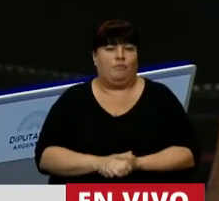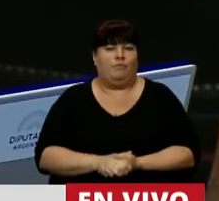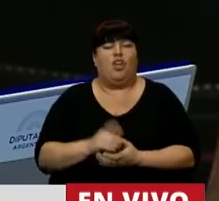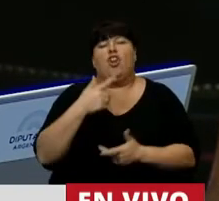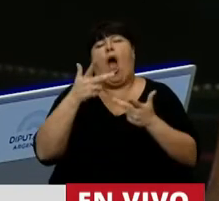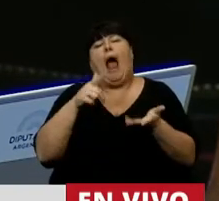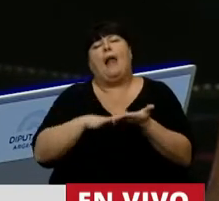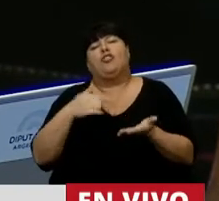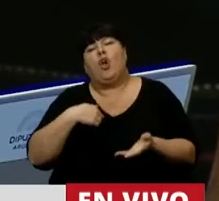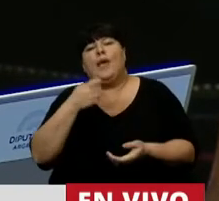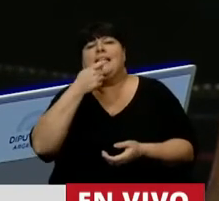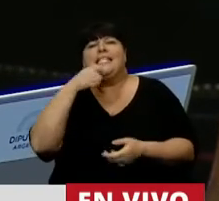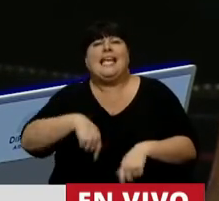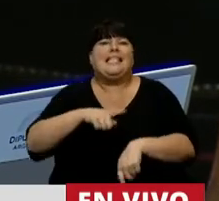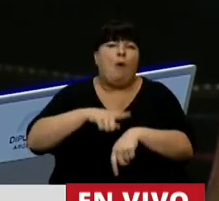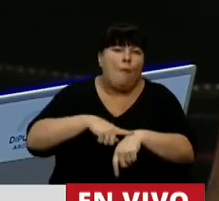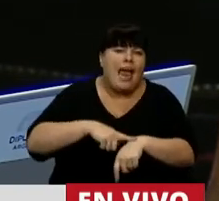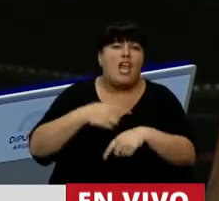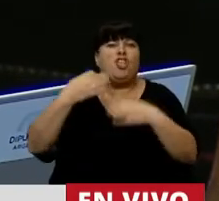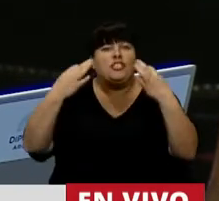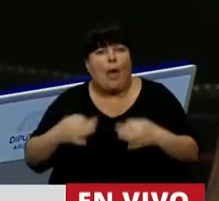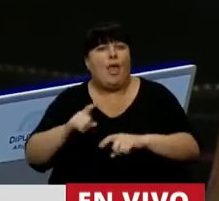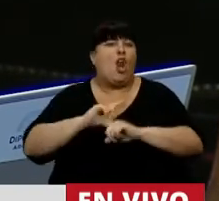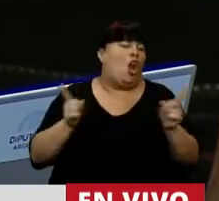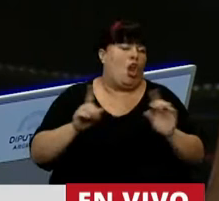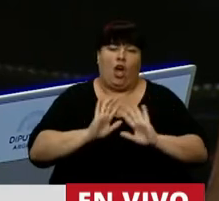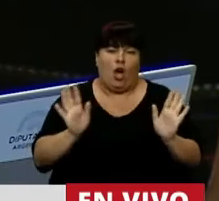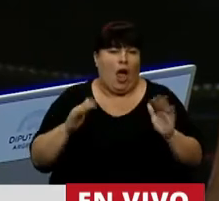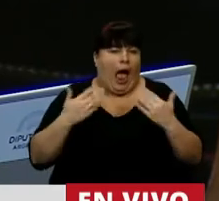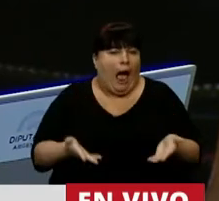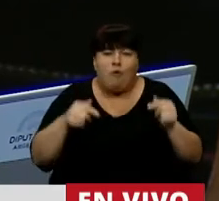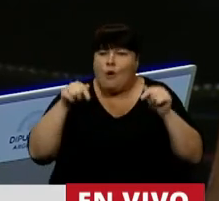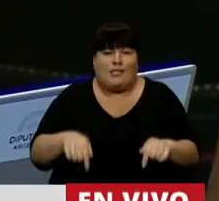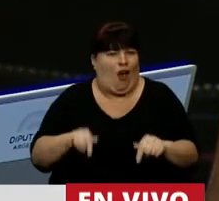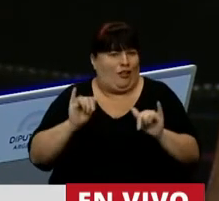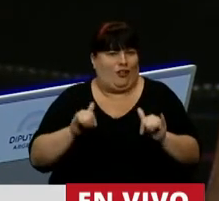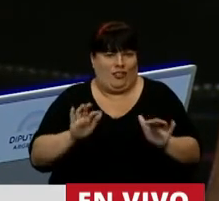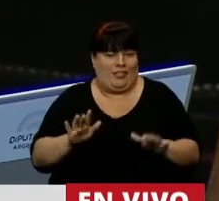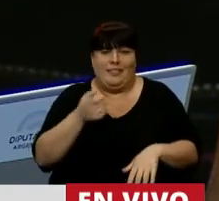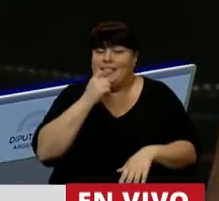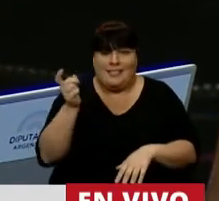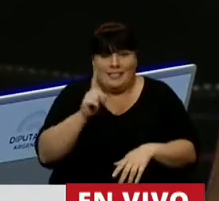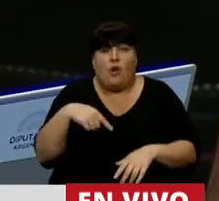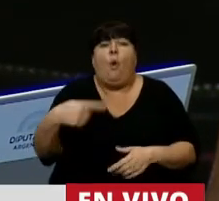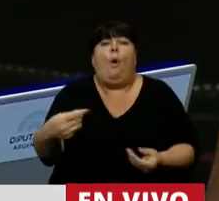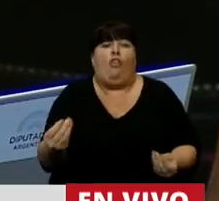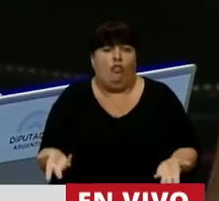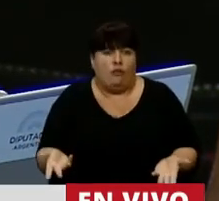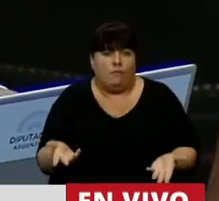no me hablen a mí de si este momento es oportuno o no, porque es ahora, sino